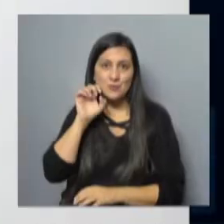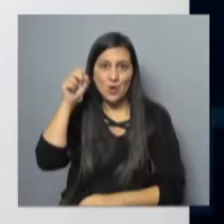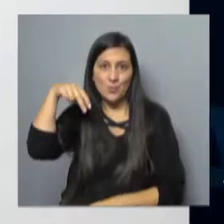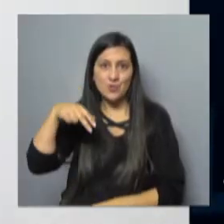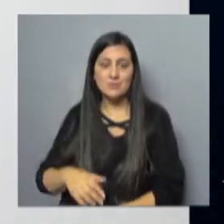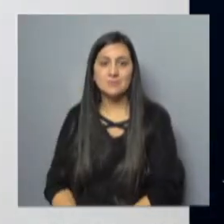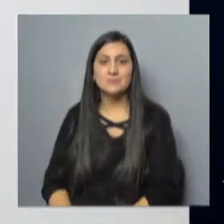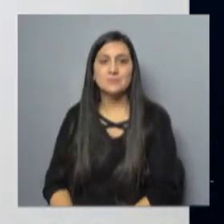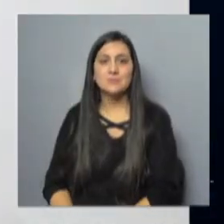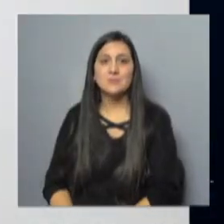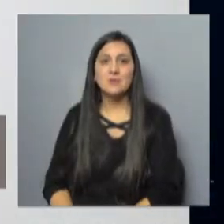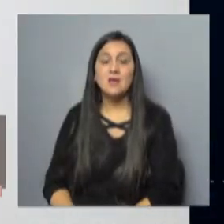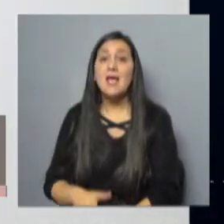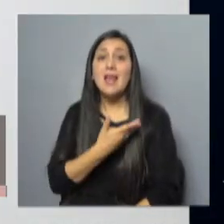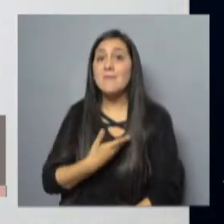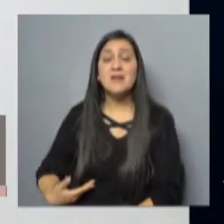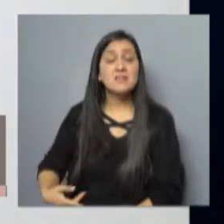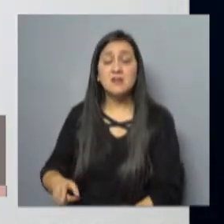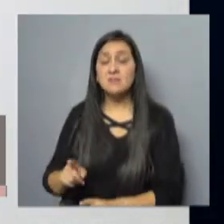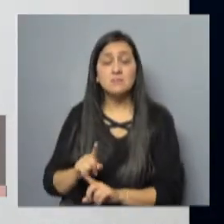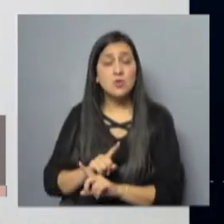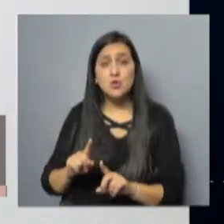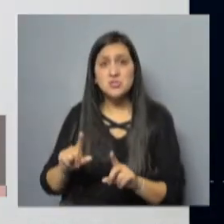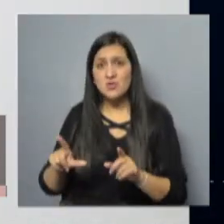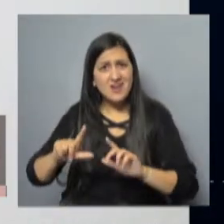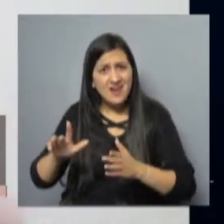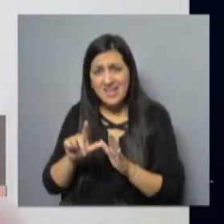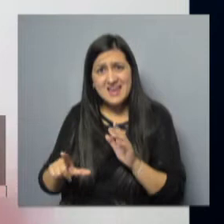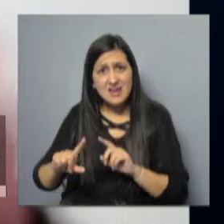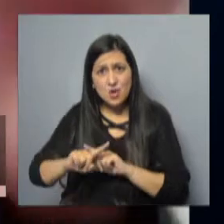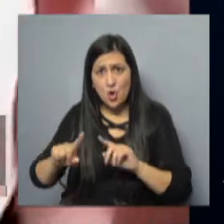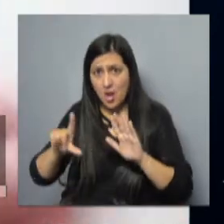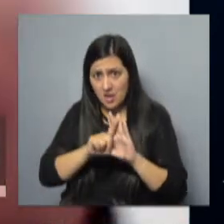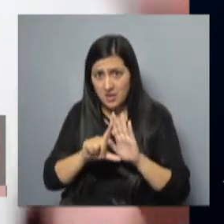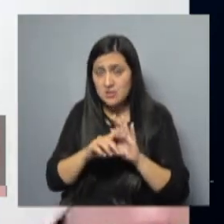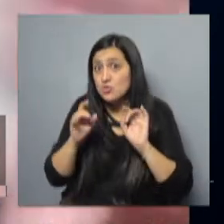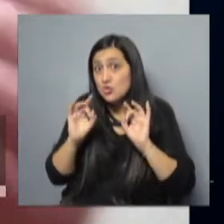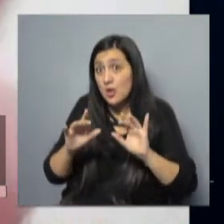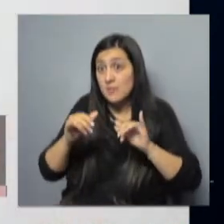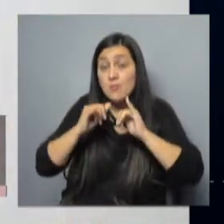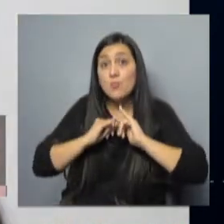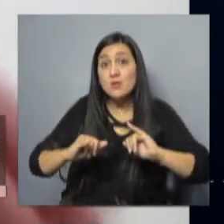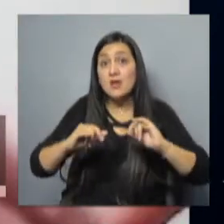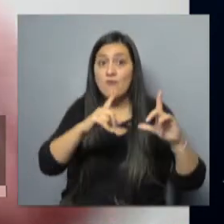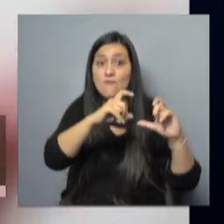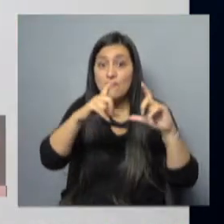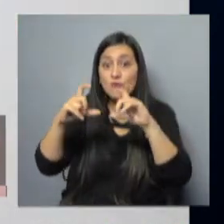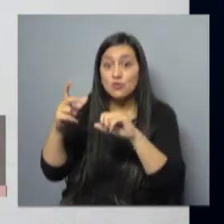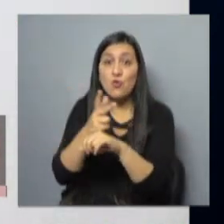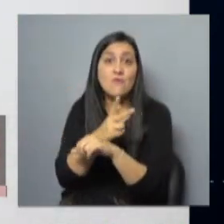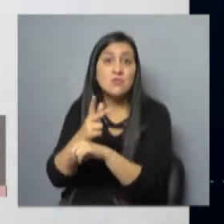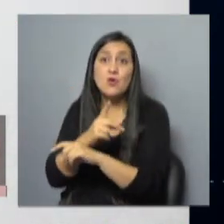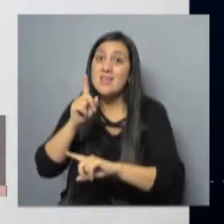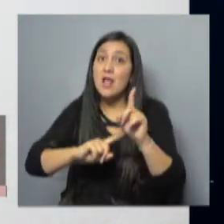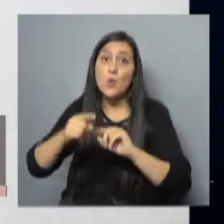hacia las metas no cometieron ninguna ilegalidad lo que hicieron fueron publicar comentar las fotos o vídeos que no le gustaron